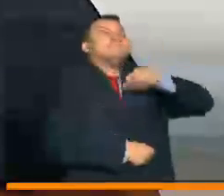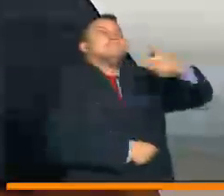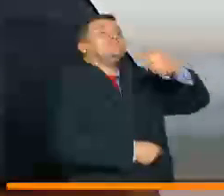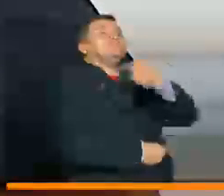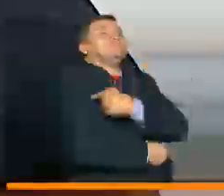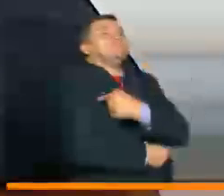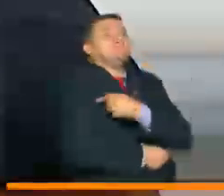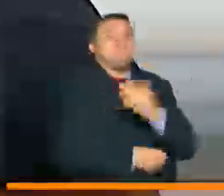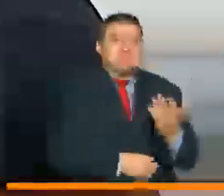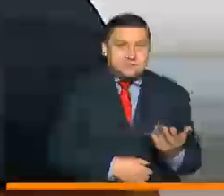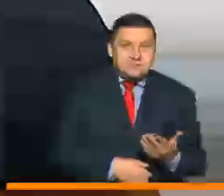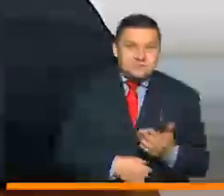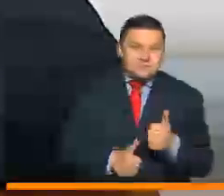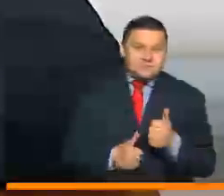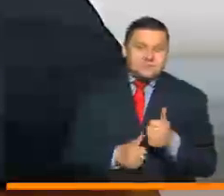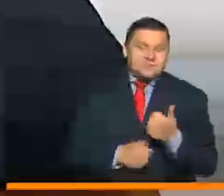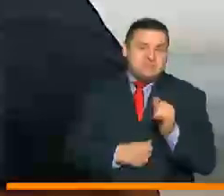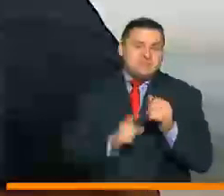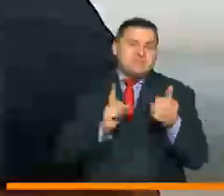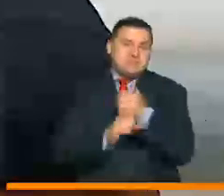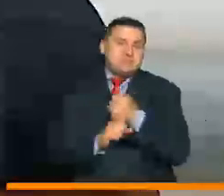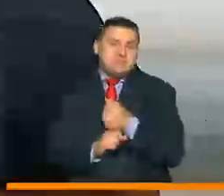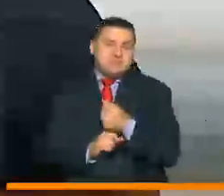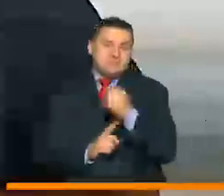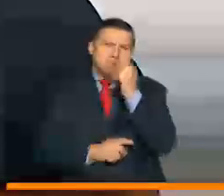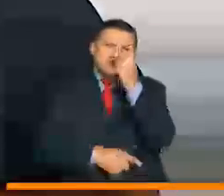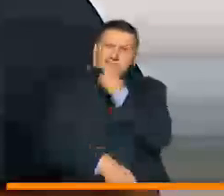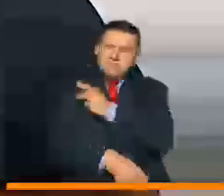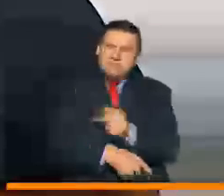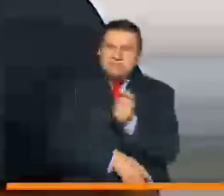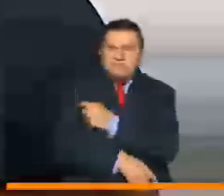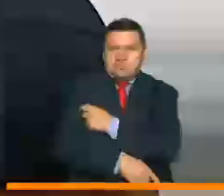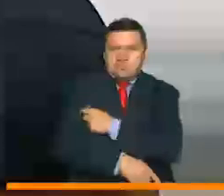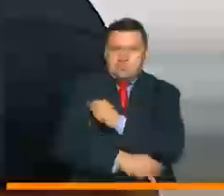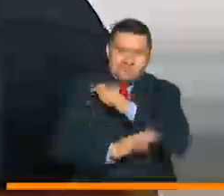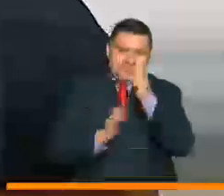nos llevaría a estar muy cerca ya de los 2 millones